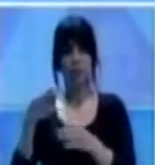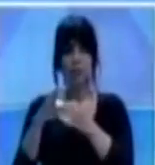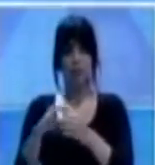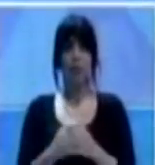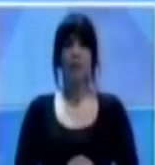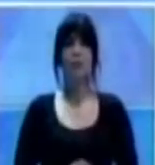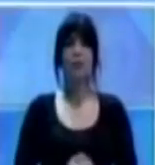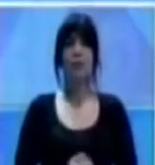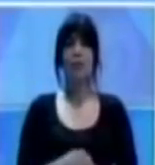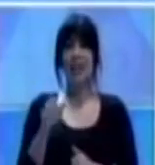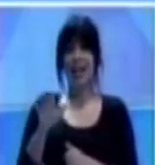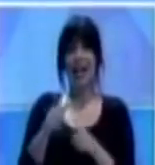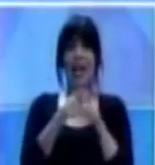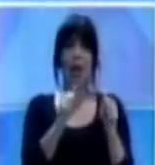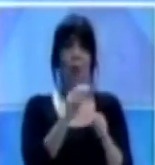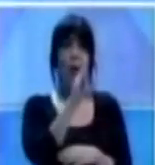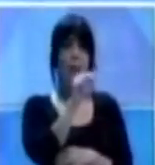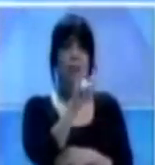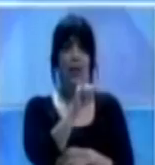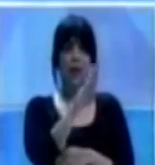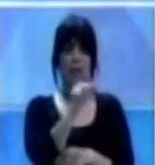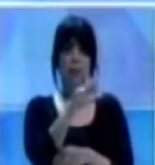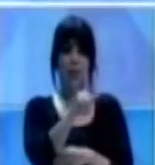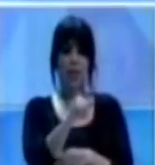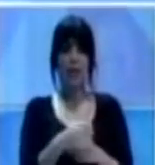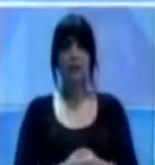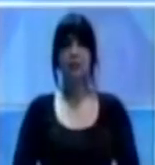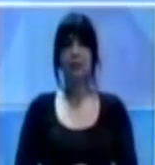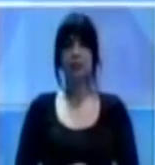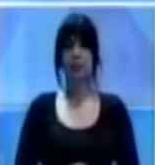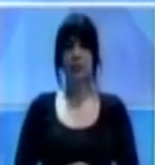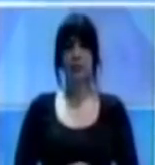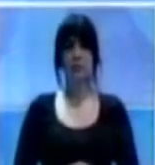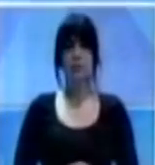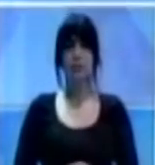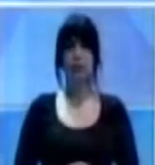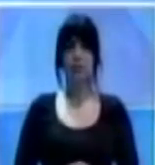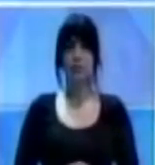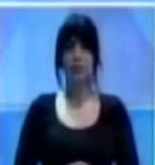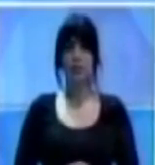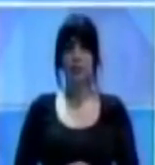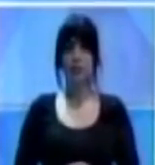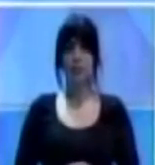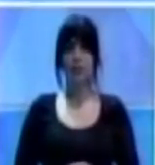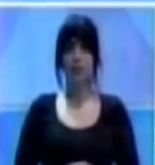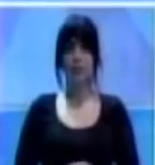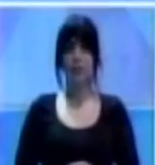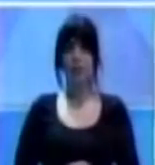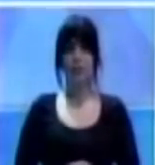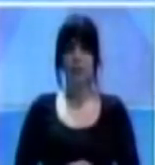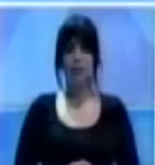Napuk, o de la lengua bribri, Bua Adewepa, Ena Alacolpa, Saca Costa Rica